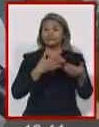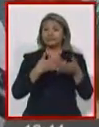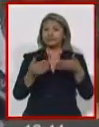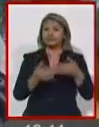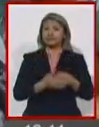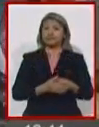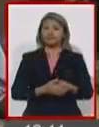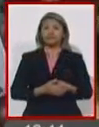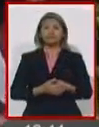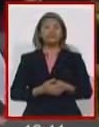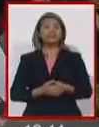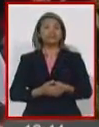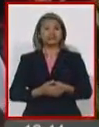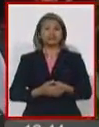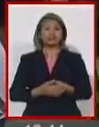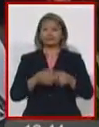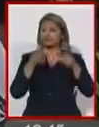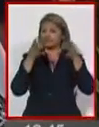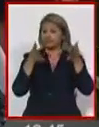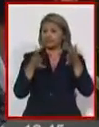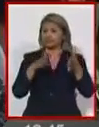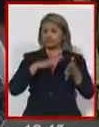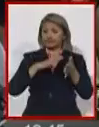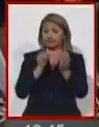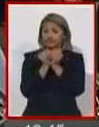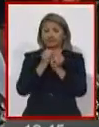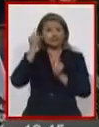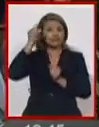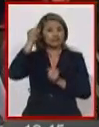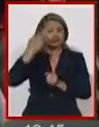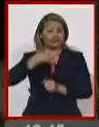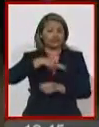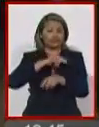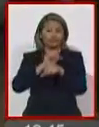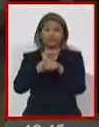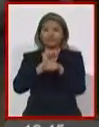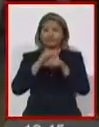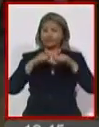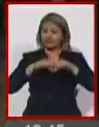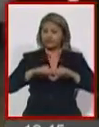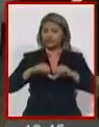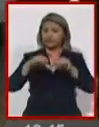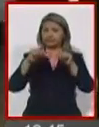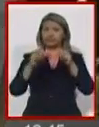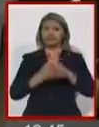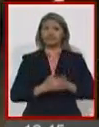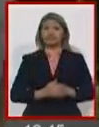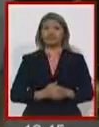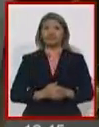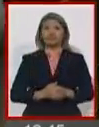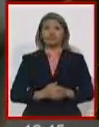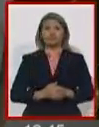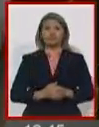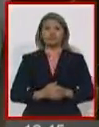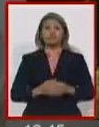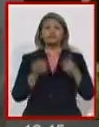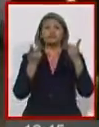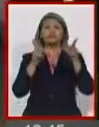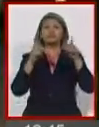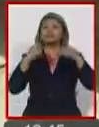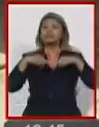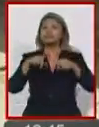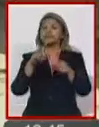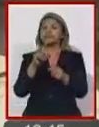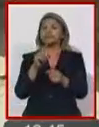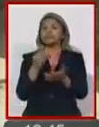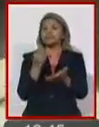no nos interesa que hayan quedado bien con el gobierno. Nosotros los trabajadores vamos a continuar con las medidas. ¿Cuándo volverían a trabajar,